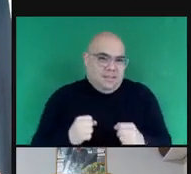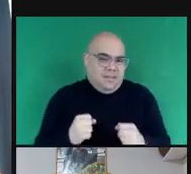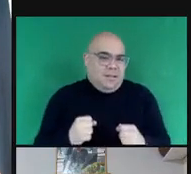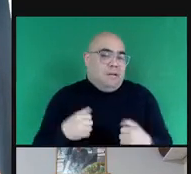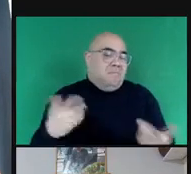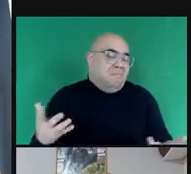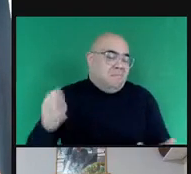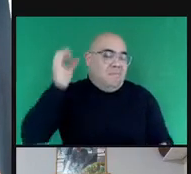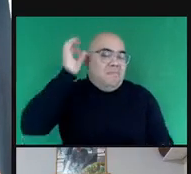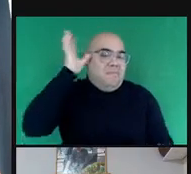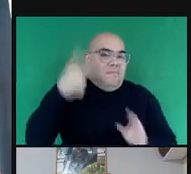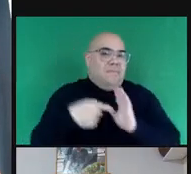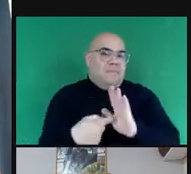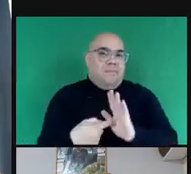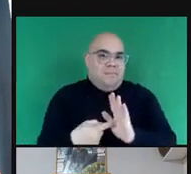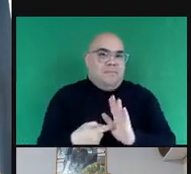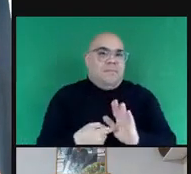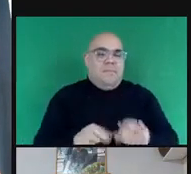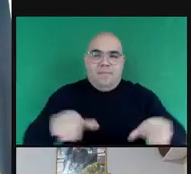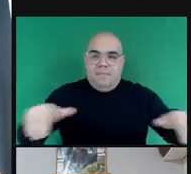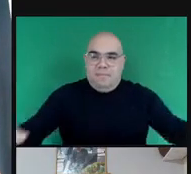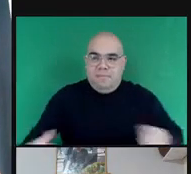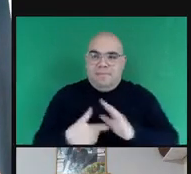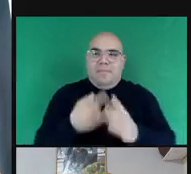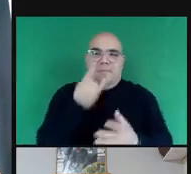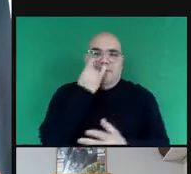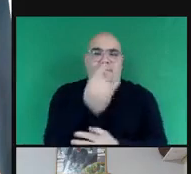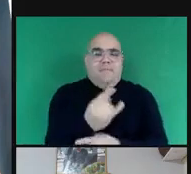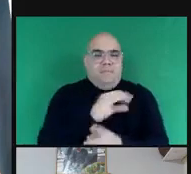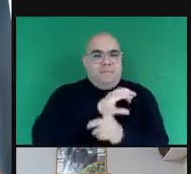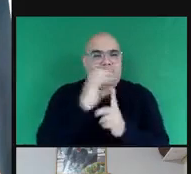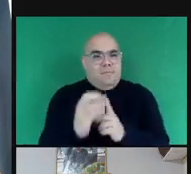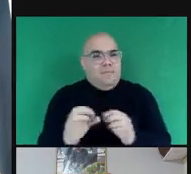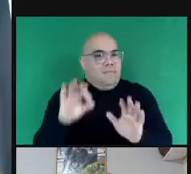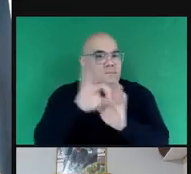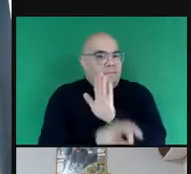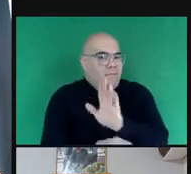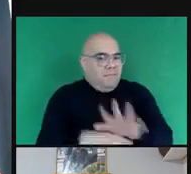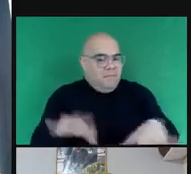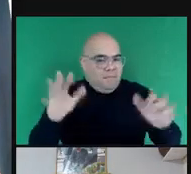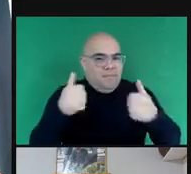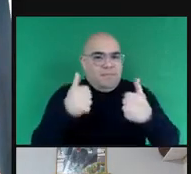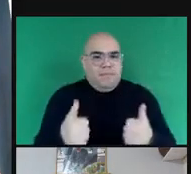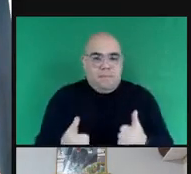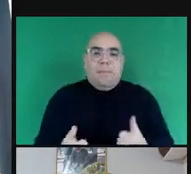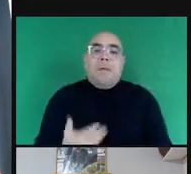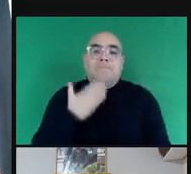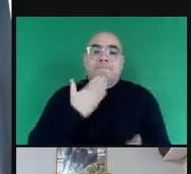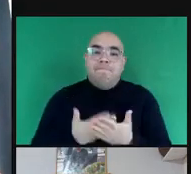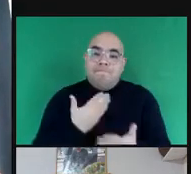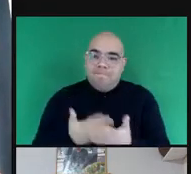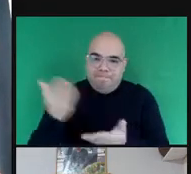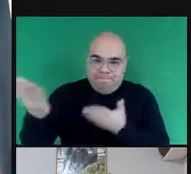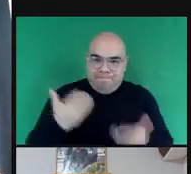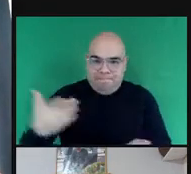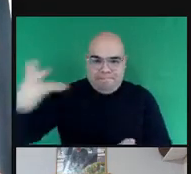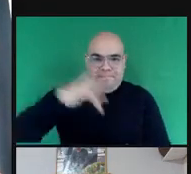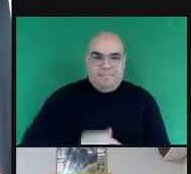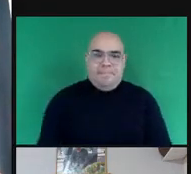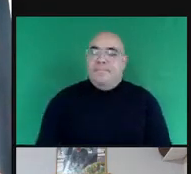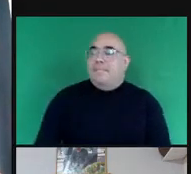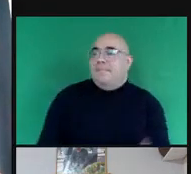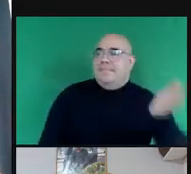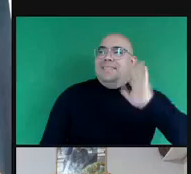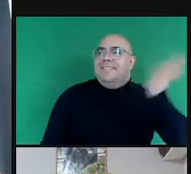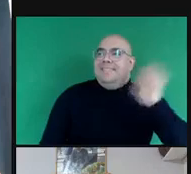en bienes de interés cultural? Entonces, pues nada, adelante y muchas gracias por estar aquí. Bueno,